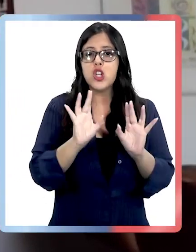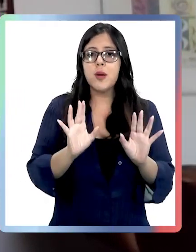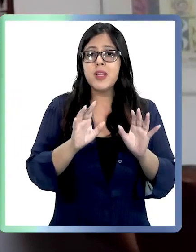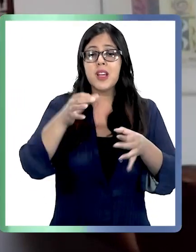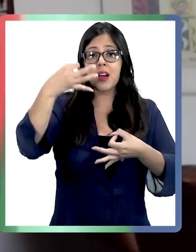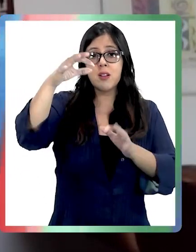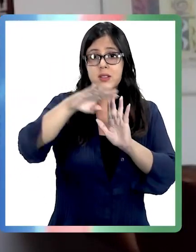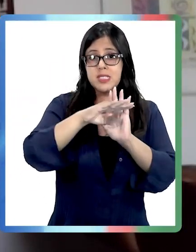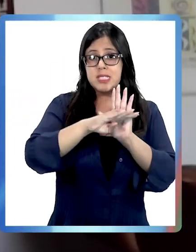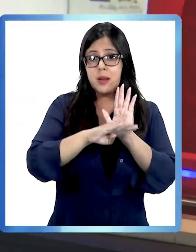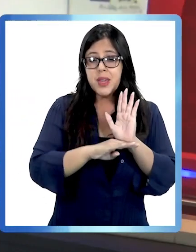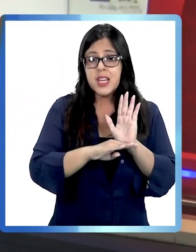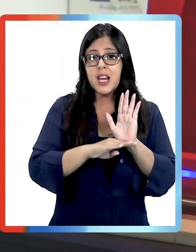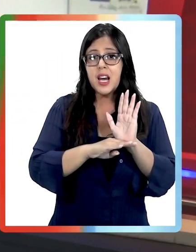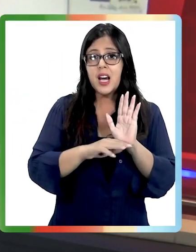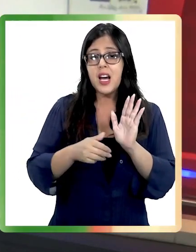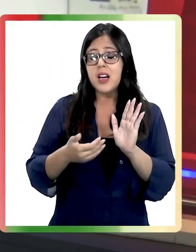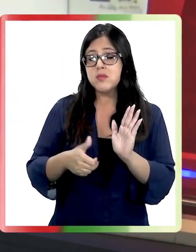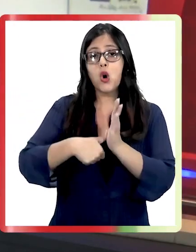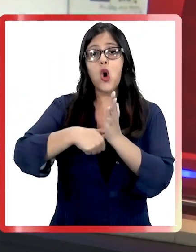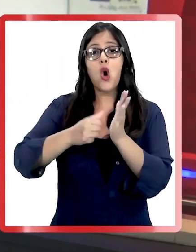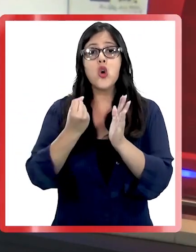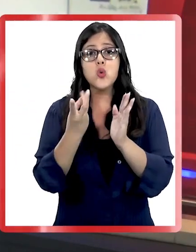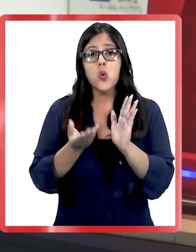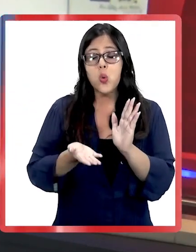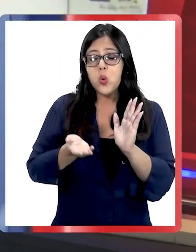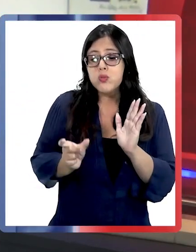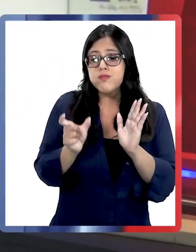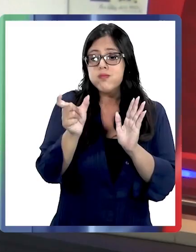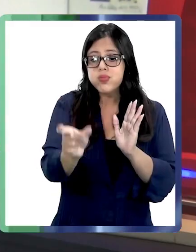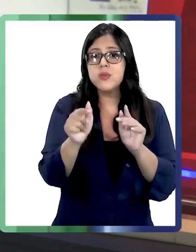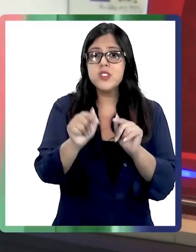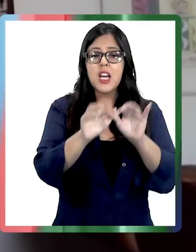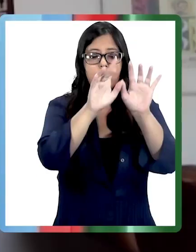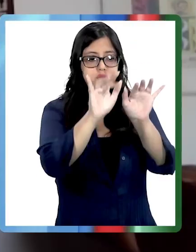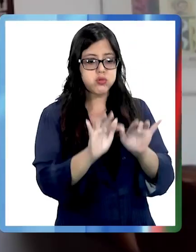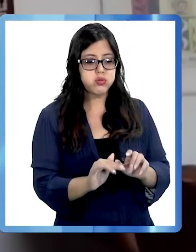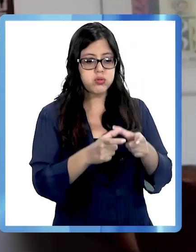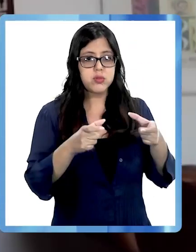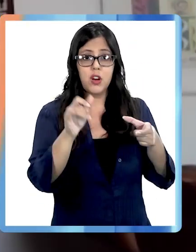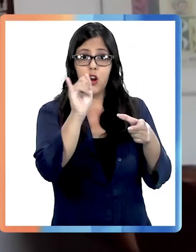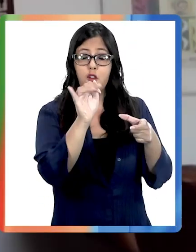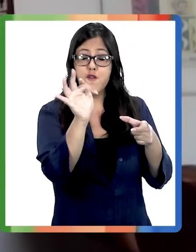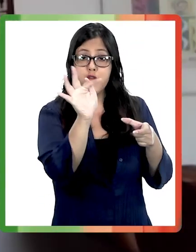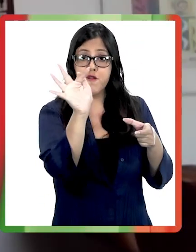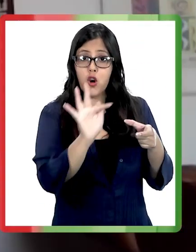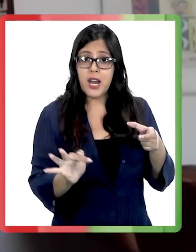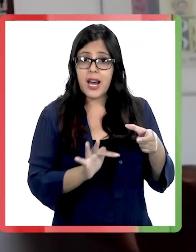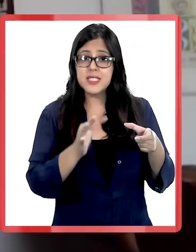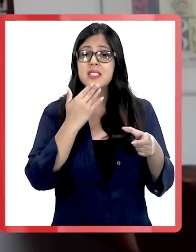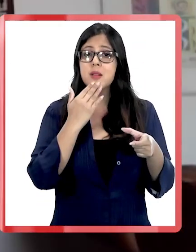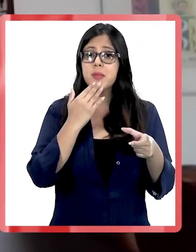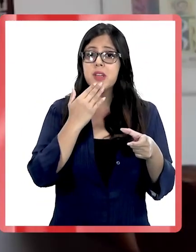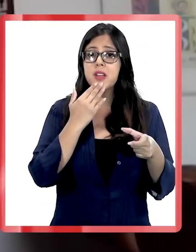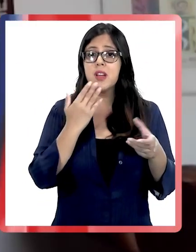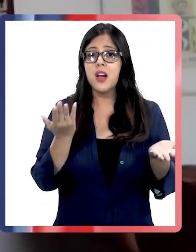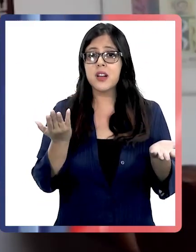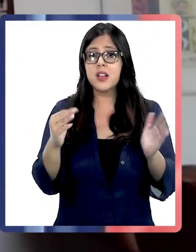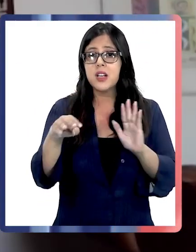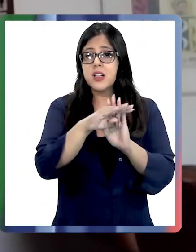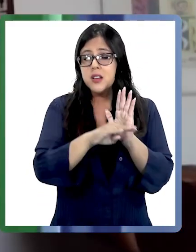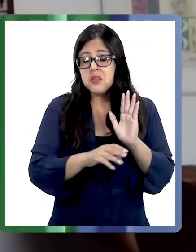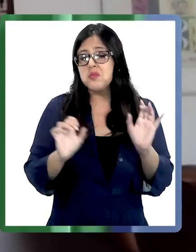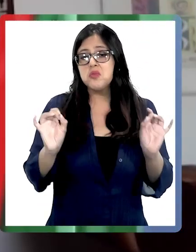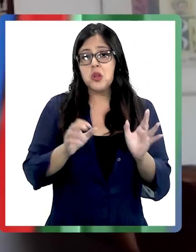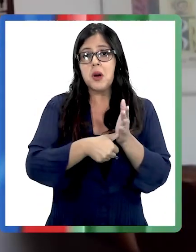llevar la receta y entregar el RUT, y en la farmacia está la base de datos de FONASA. Bueno, y los elementos que no necesita receta, basta